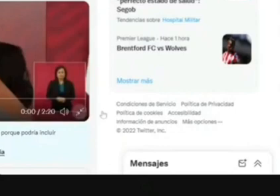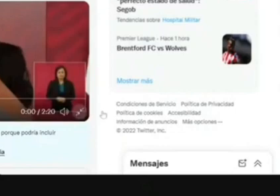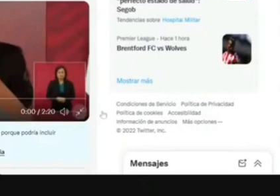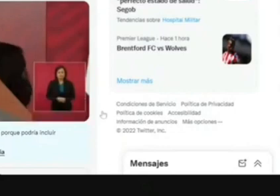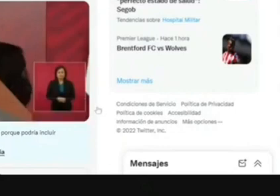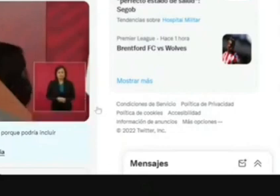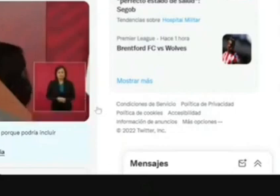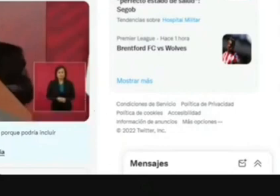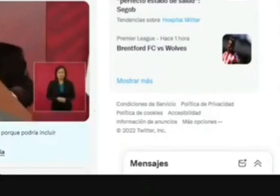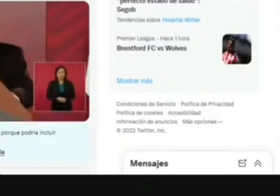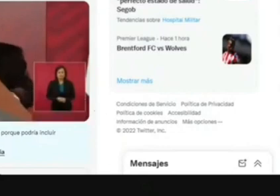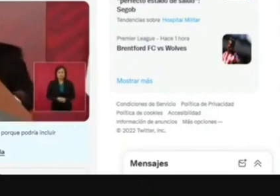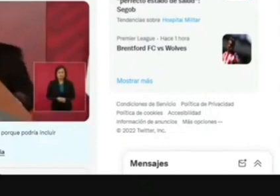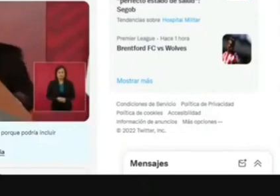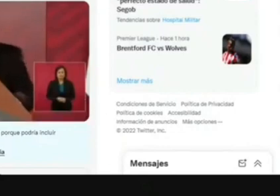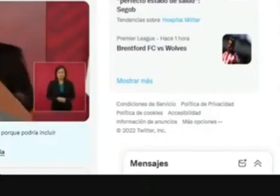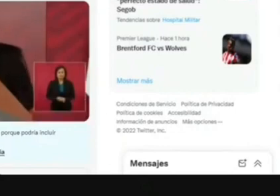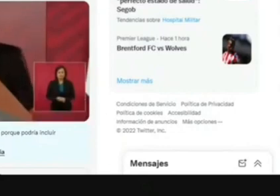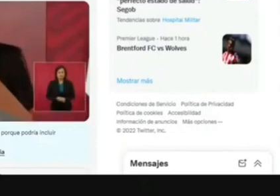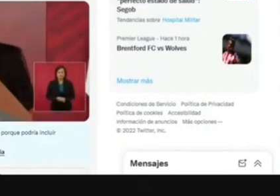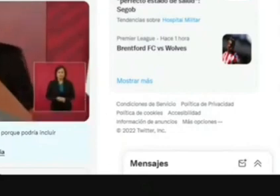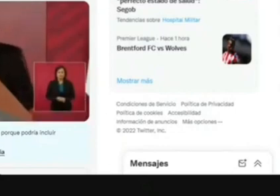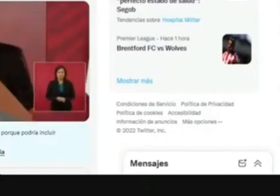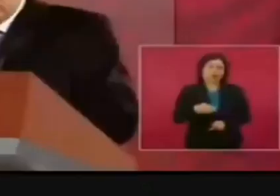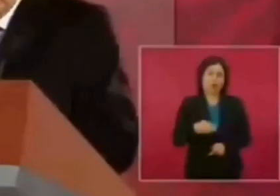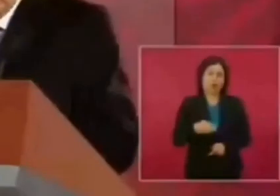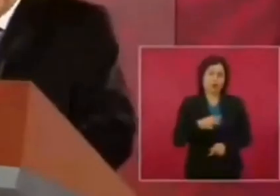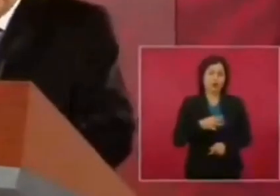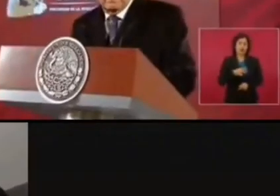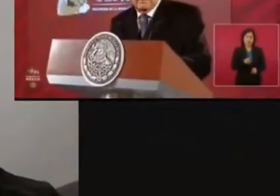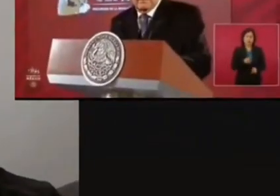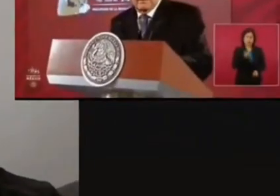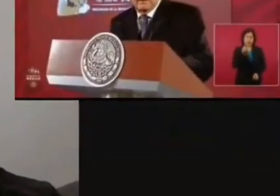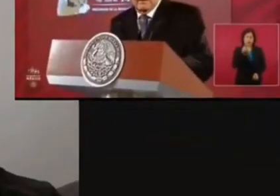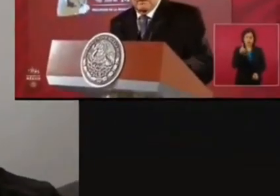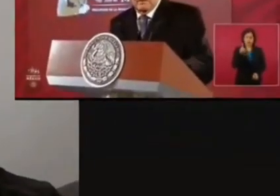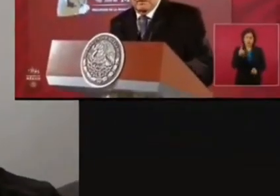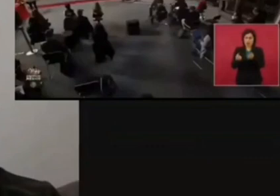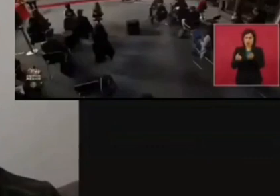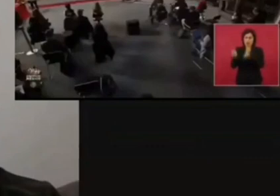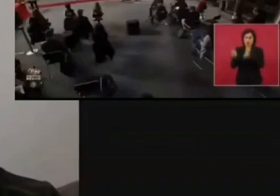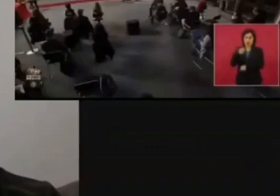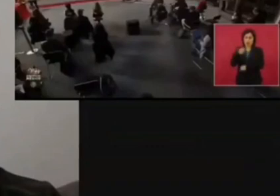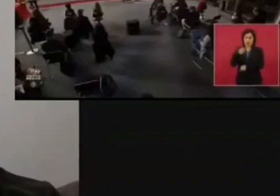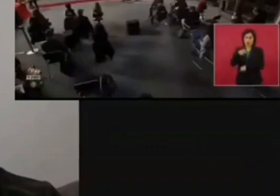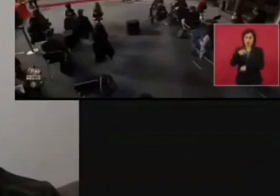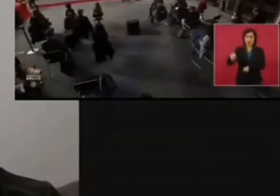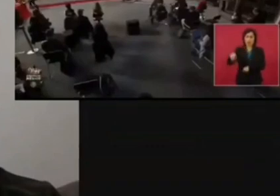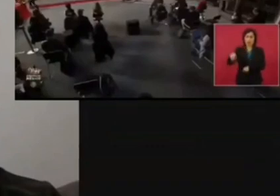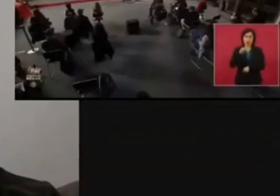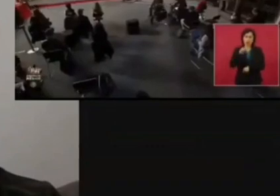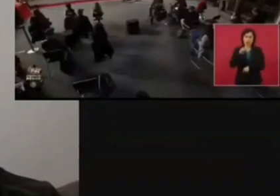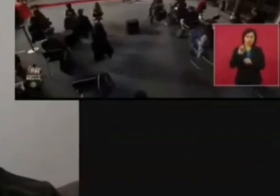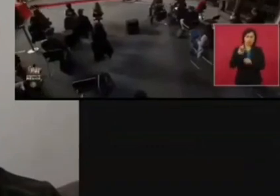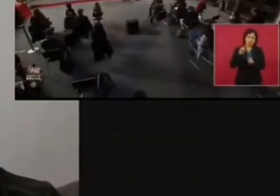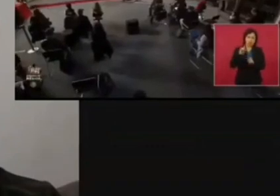algunos no todos de los procesos de noticias para empresarios